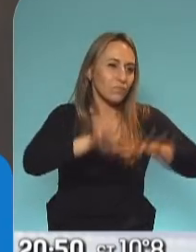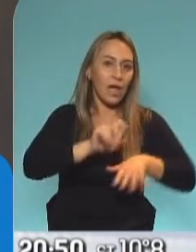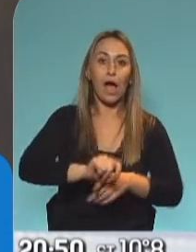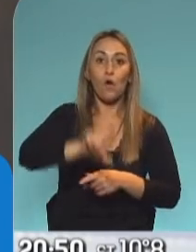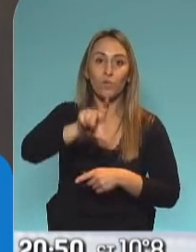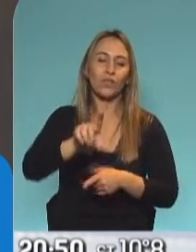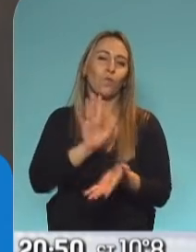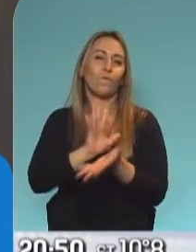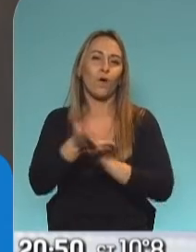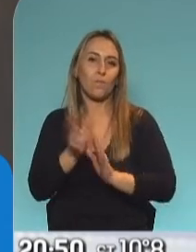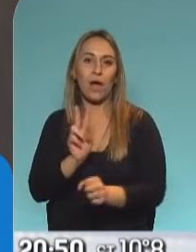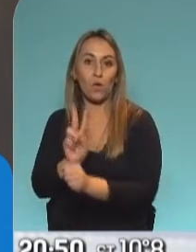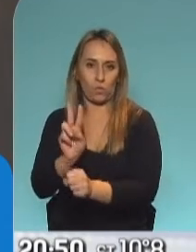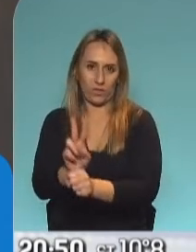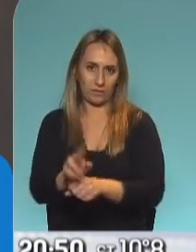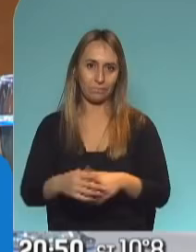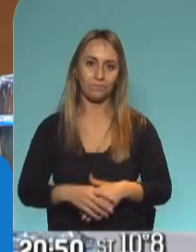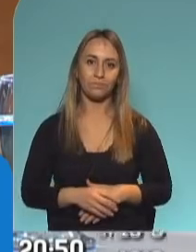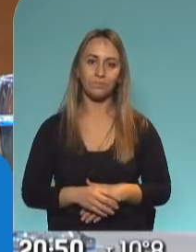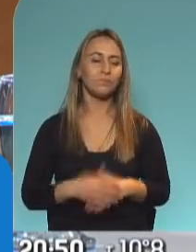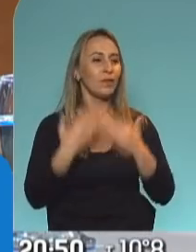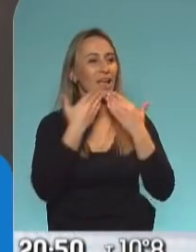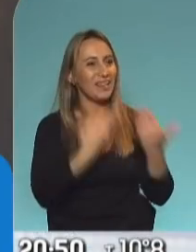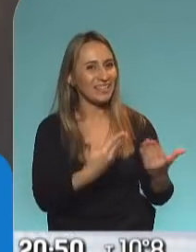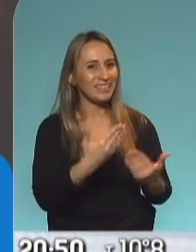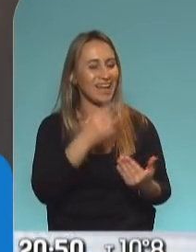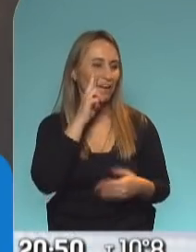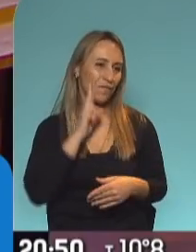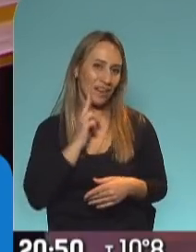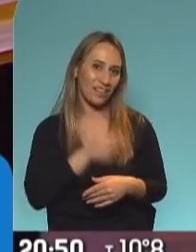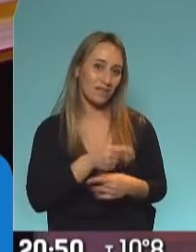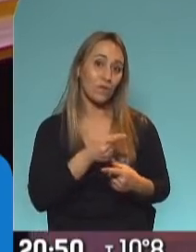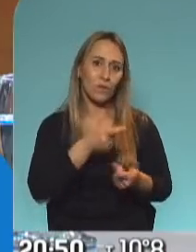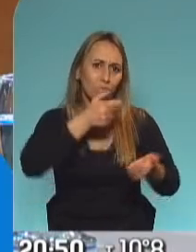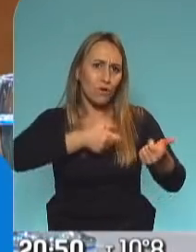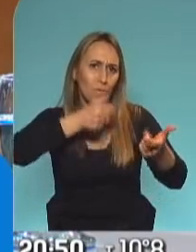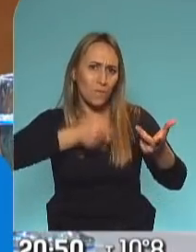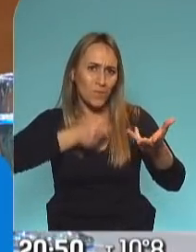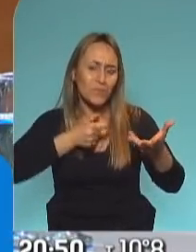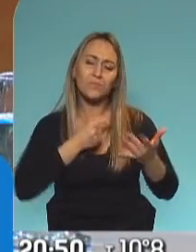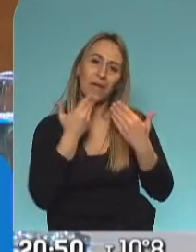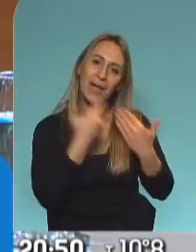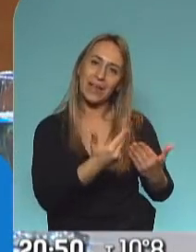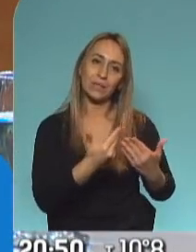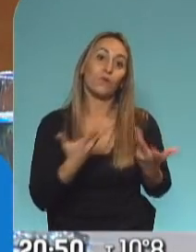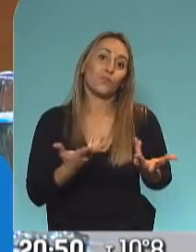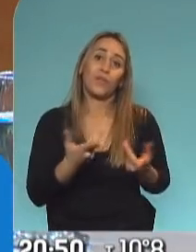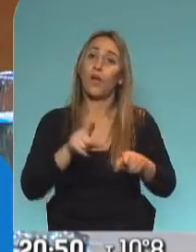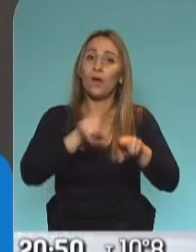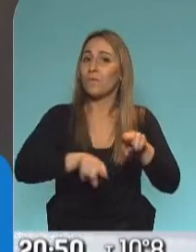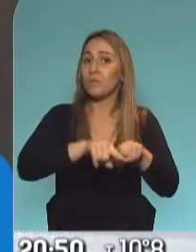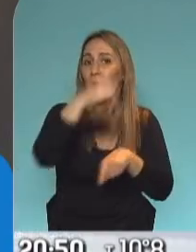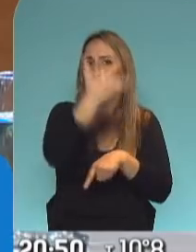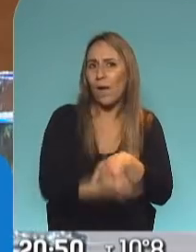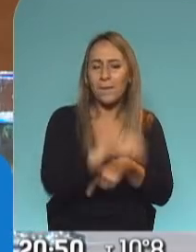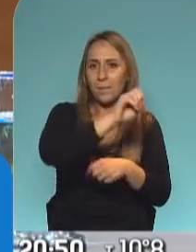política de cuidado y protección para los más vulnerables. Gracias, Fernanda, por todas estas respuestas y, por supuesto, por venir como todos los jueves.